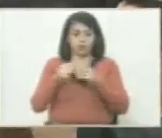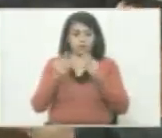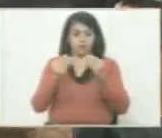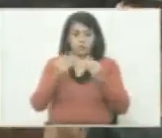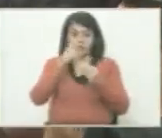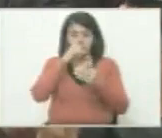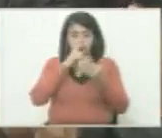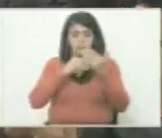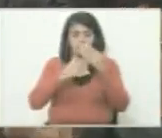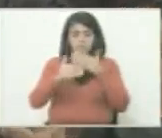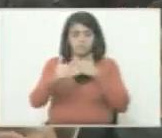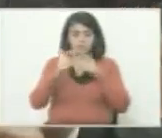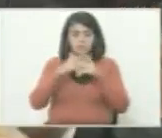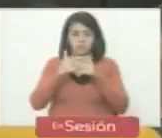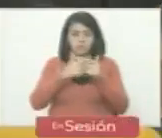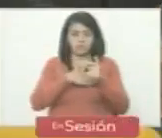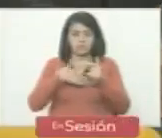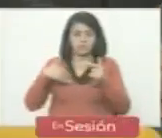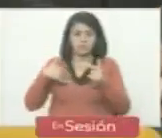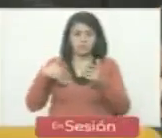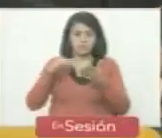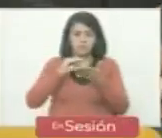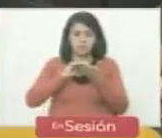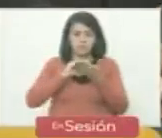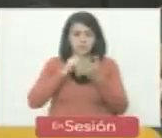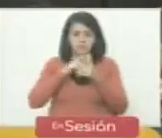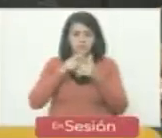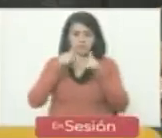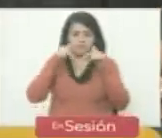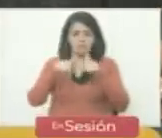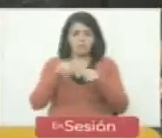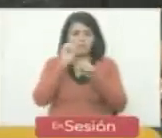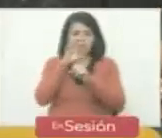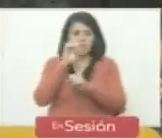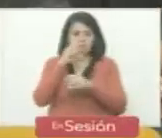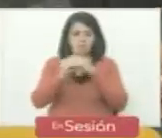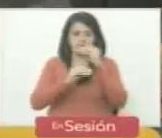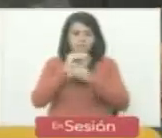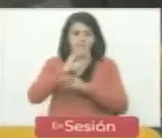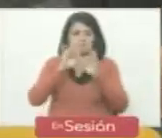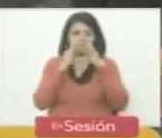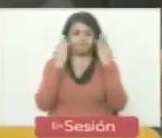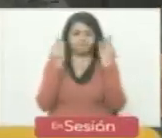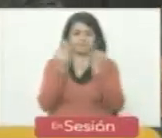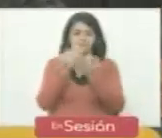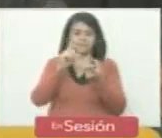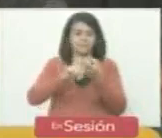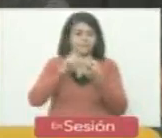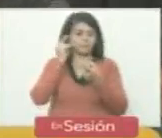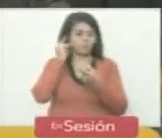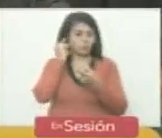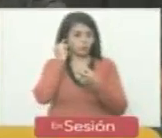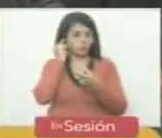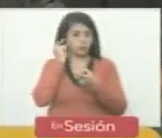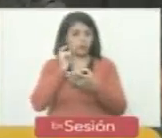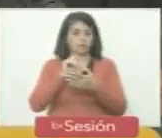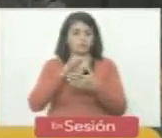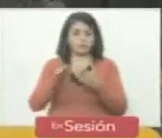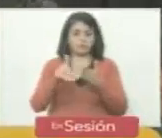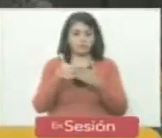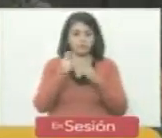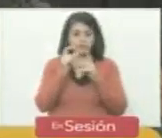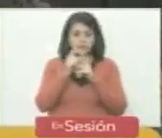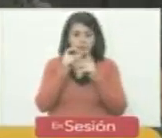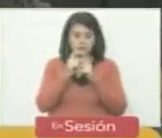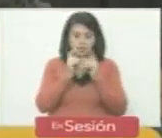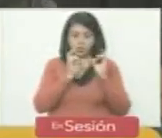años. Yo quiero, por medio y en este Parlamento, hacerle llegar a su familia, a su esposa Constanza, mi palabra